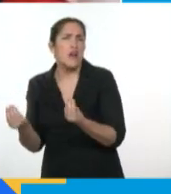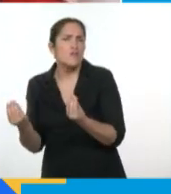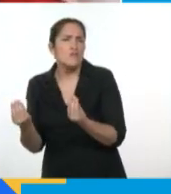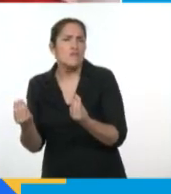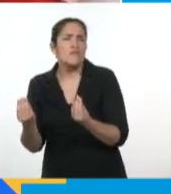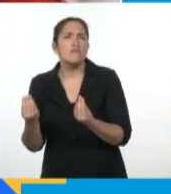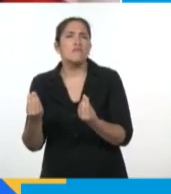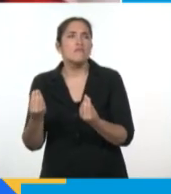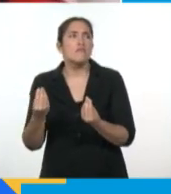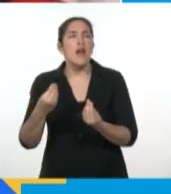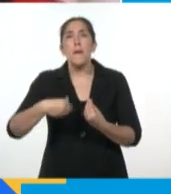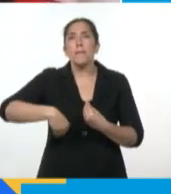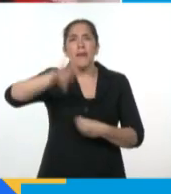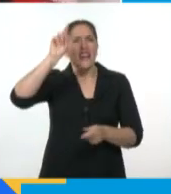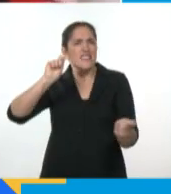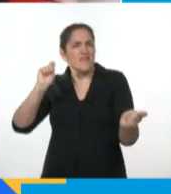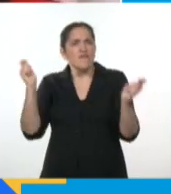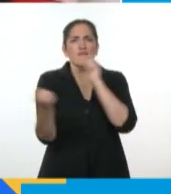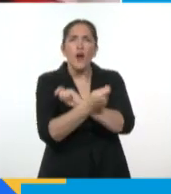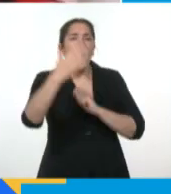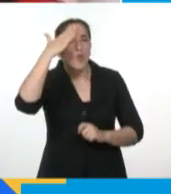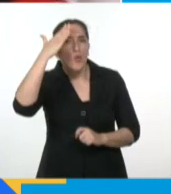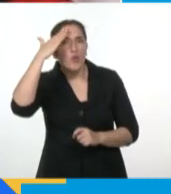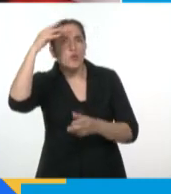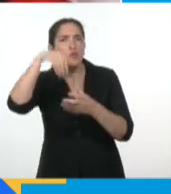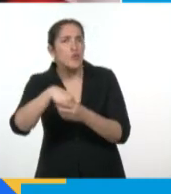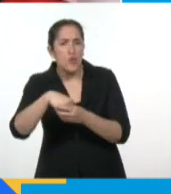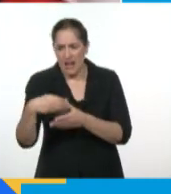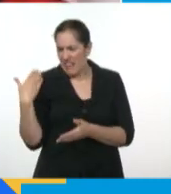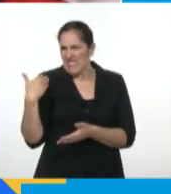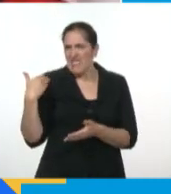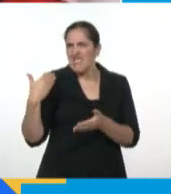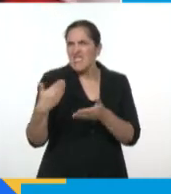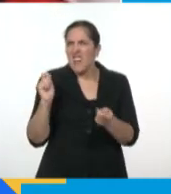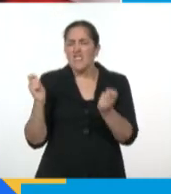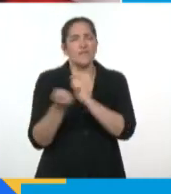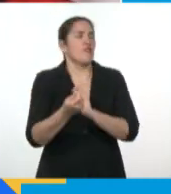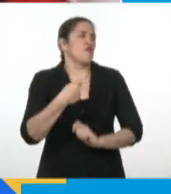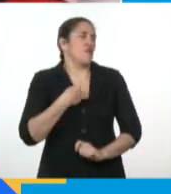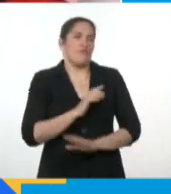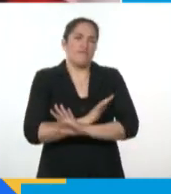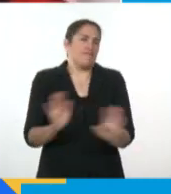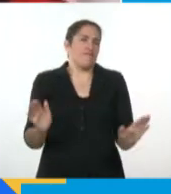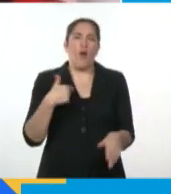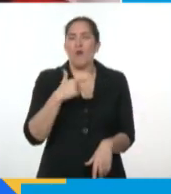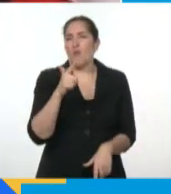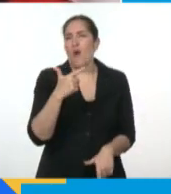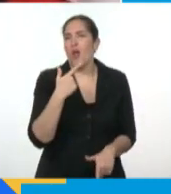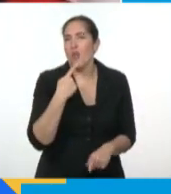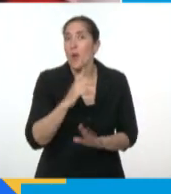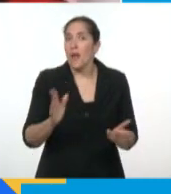ido las más grandes transformaciones culturales más recientes, no tengo ninguna duda,